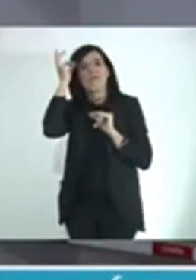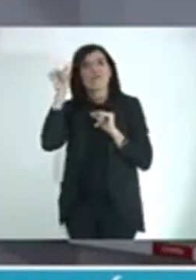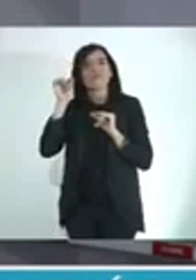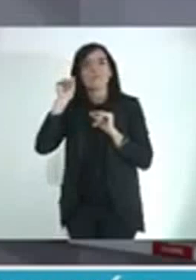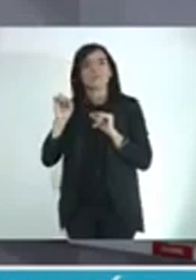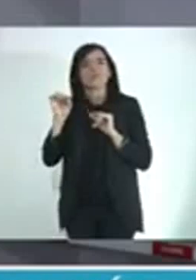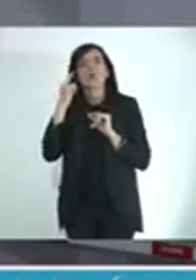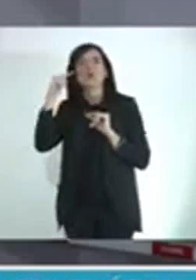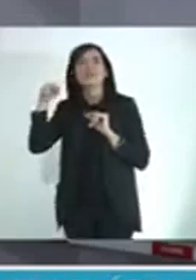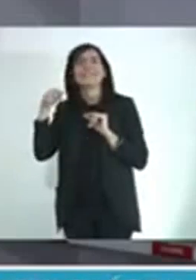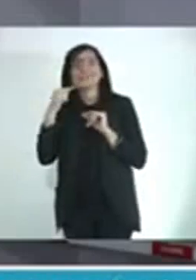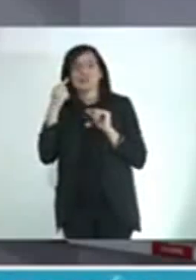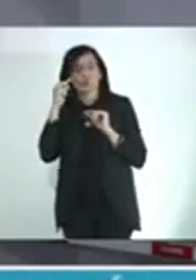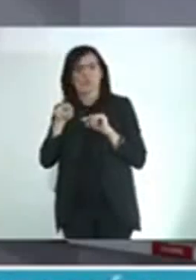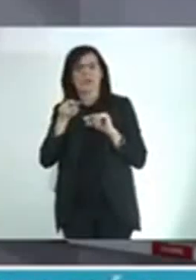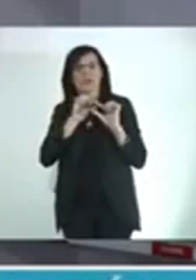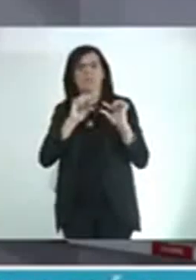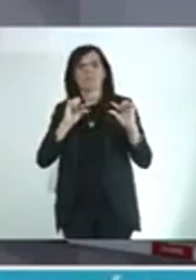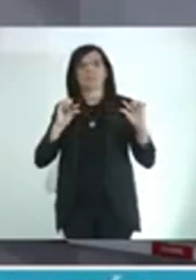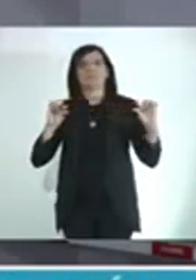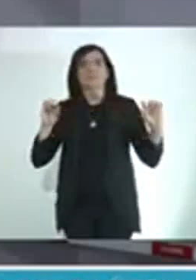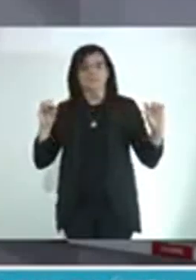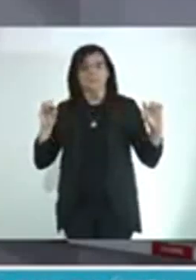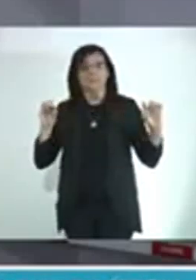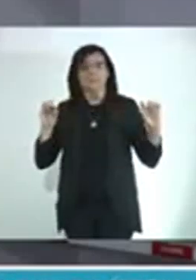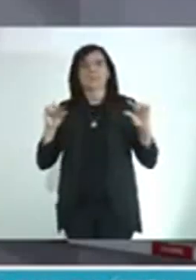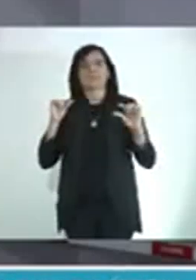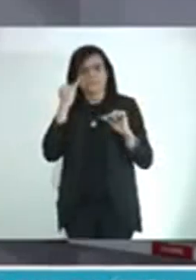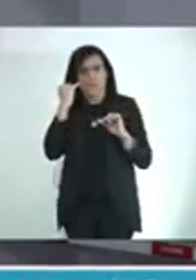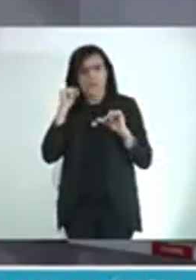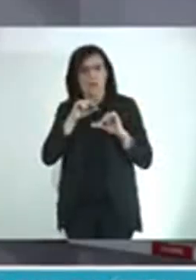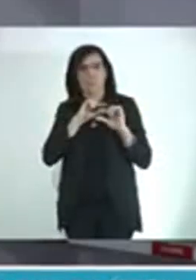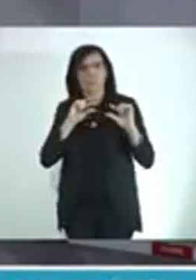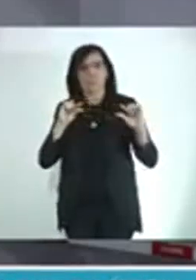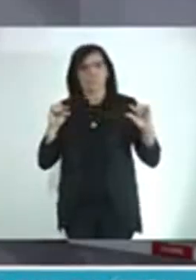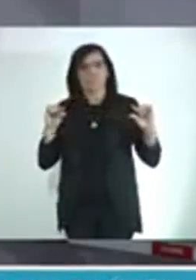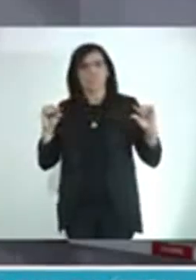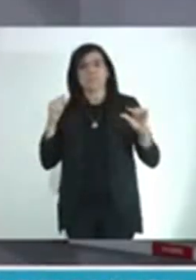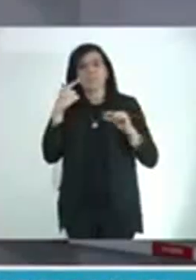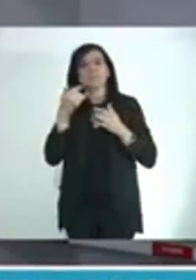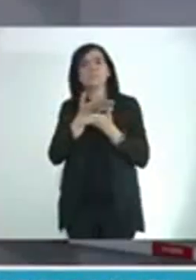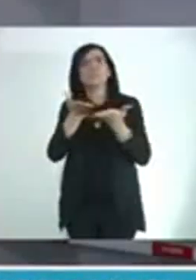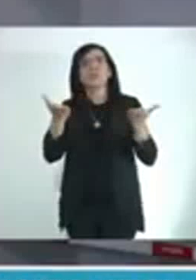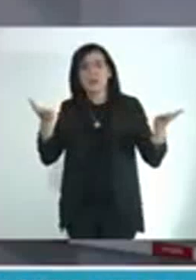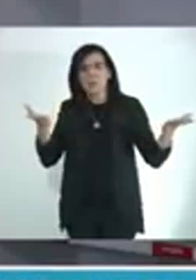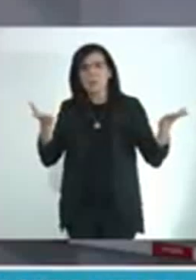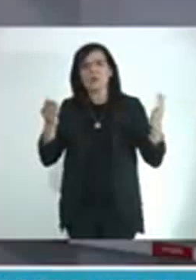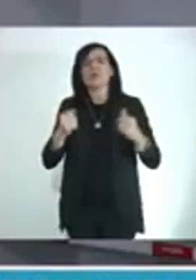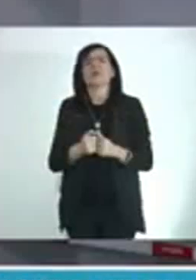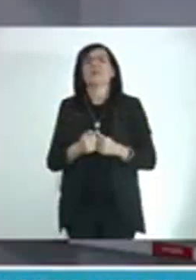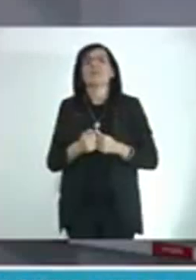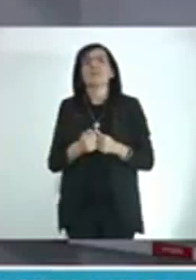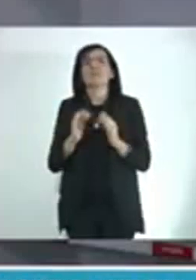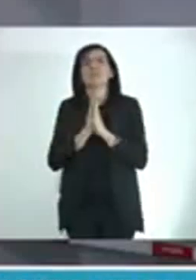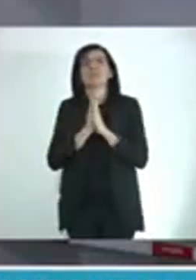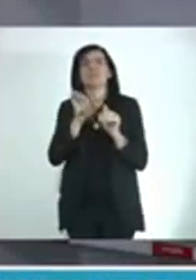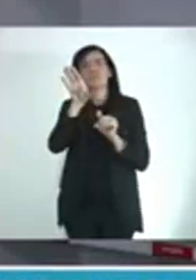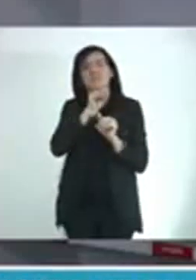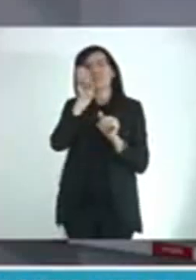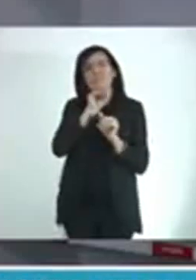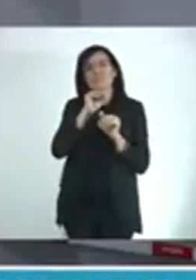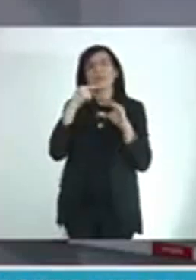jun.jimitsu@africanbusiness.institute, lo estamos viendo allí, que ya la vamos a ver en pantalla, ahora lo tenemos para compartir con todos ustedes, ¿sí? Tomen nota del